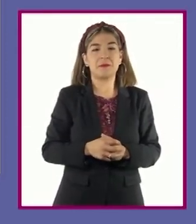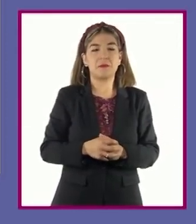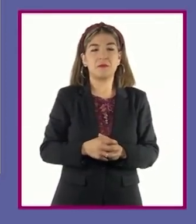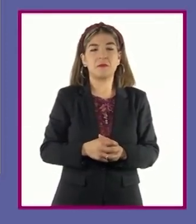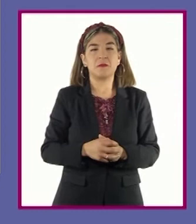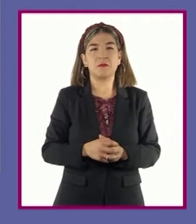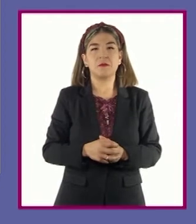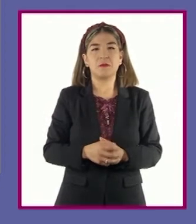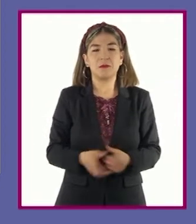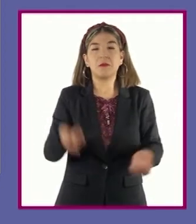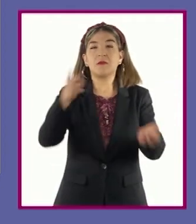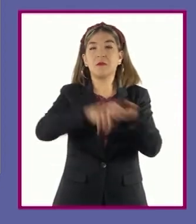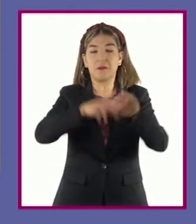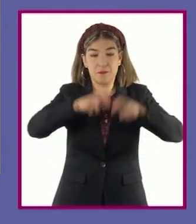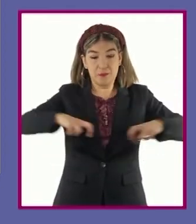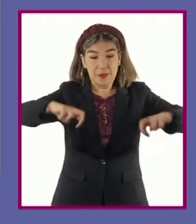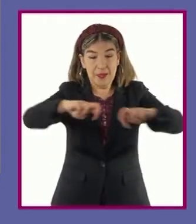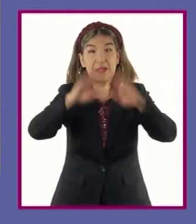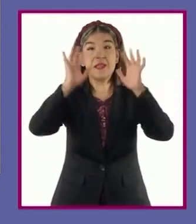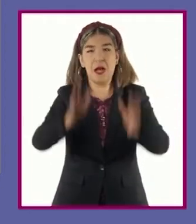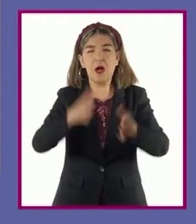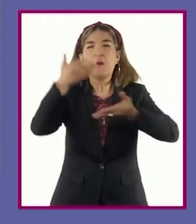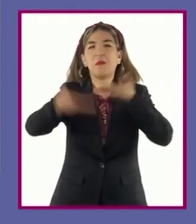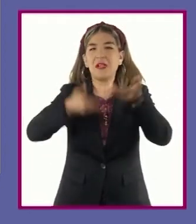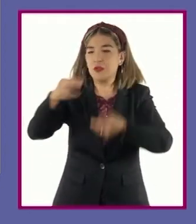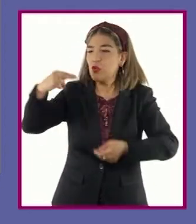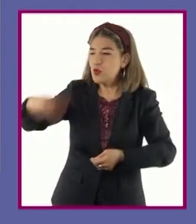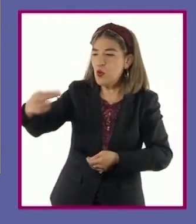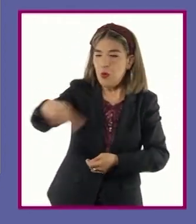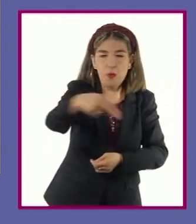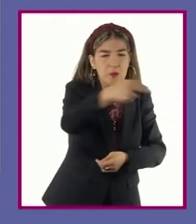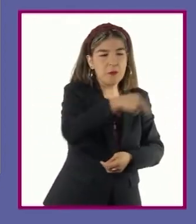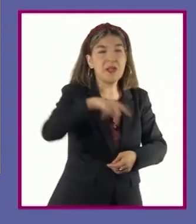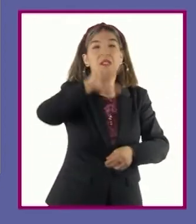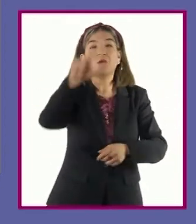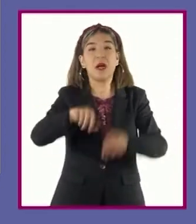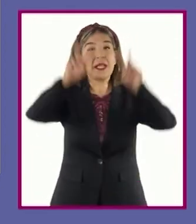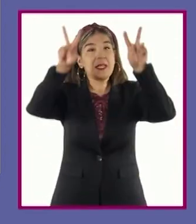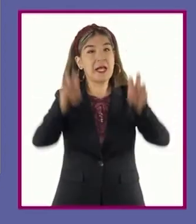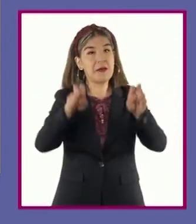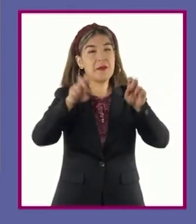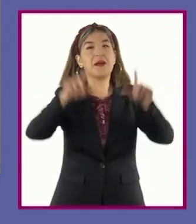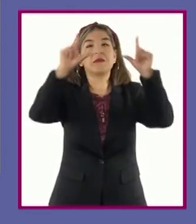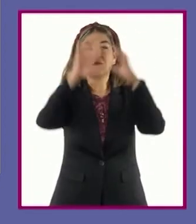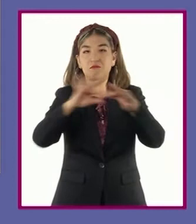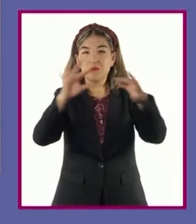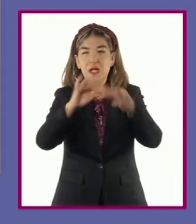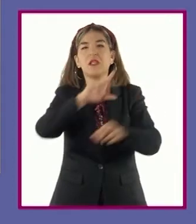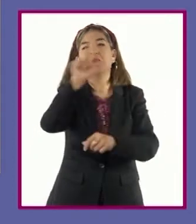Presenta a los expositores, organiza las participaciones y la formulación de conclusiones.